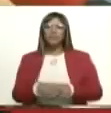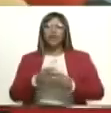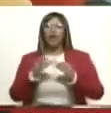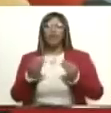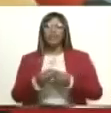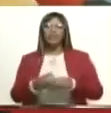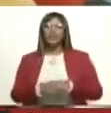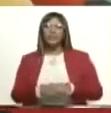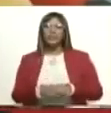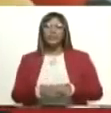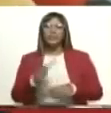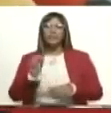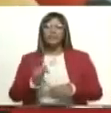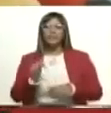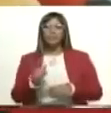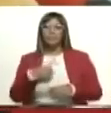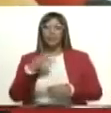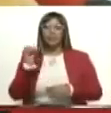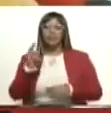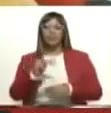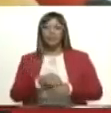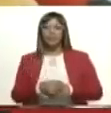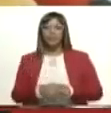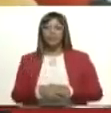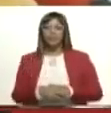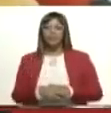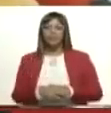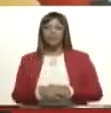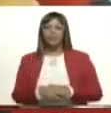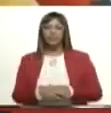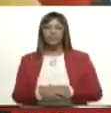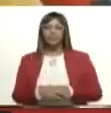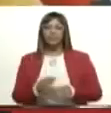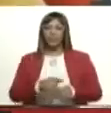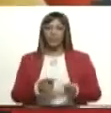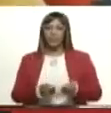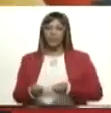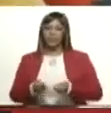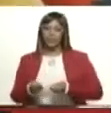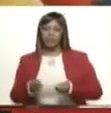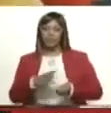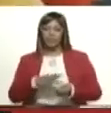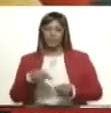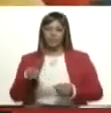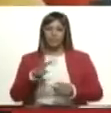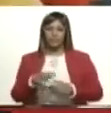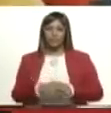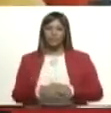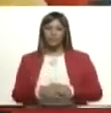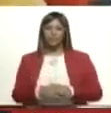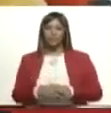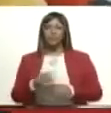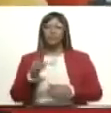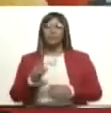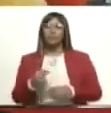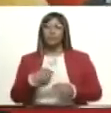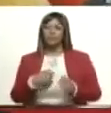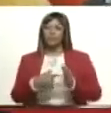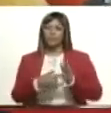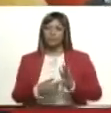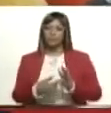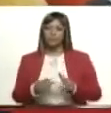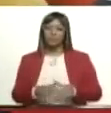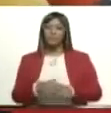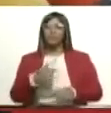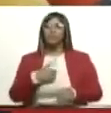oficina, acá en la Asamblea Nacional, por parte de la Contraloría General de la República. Y como les manifesté,